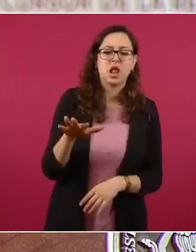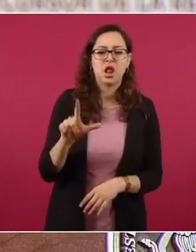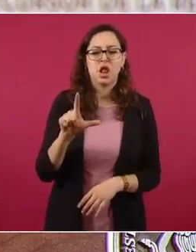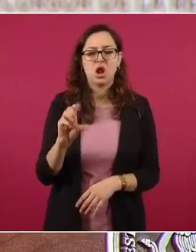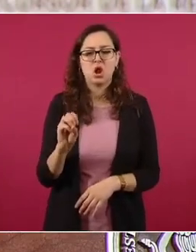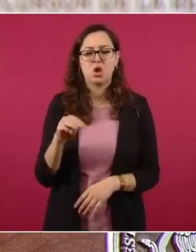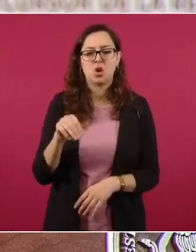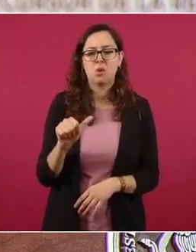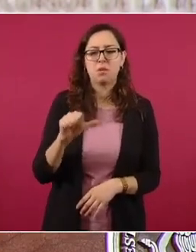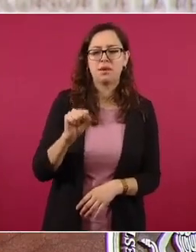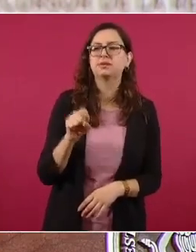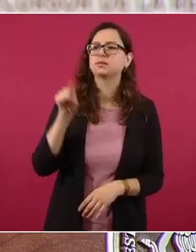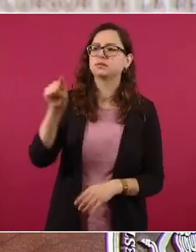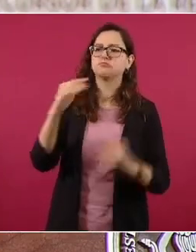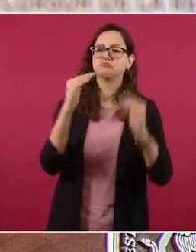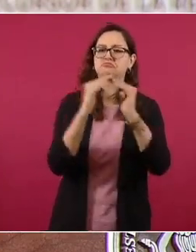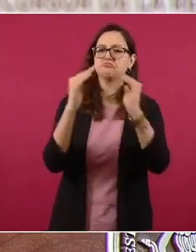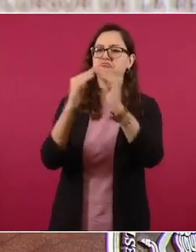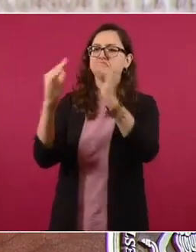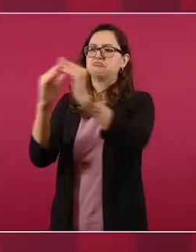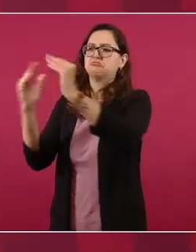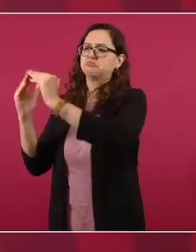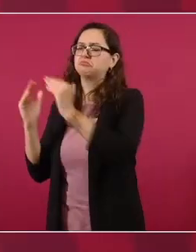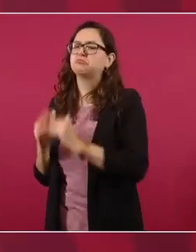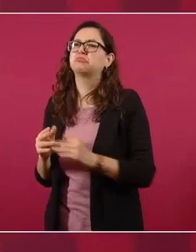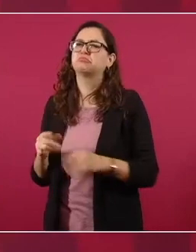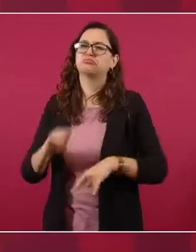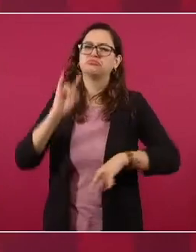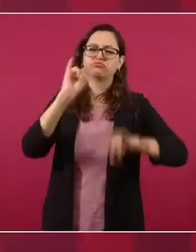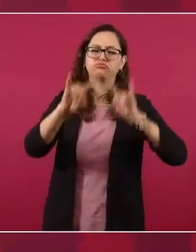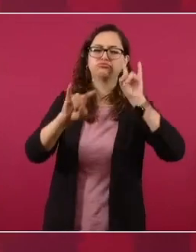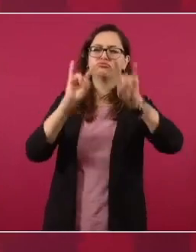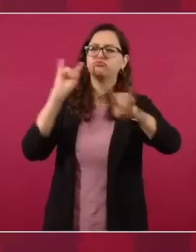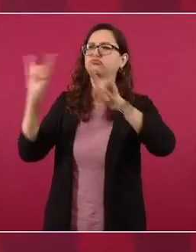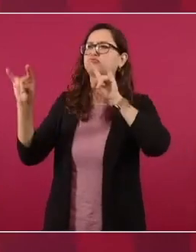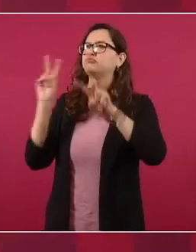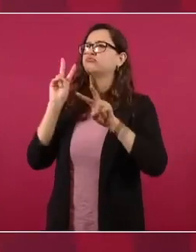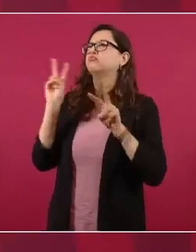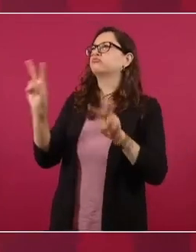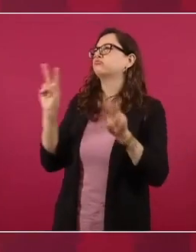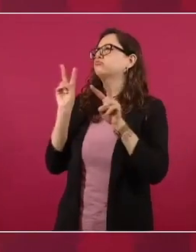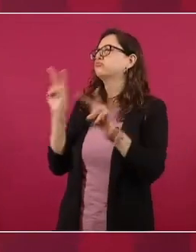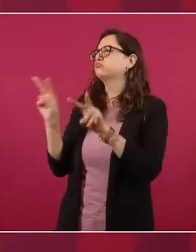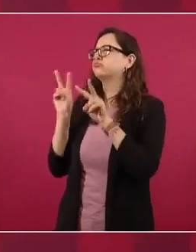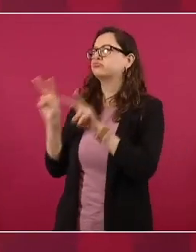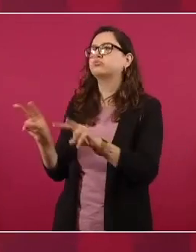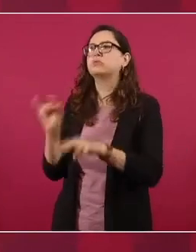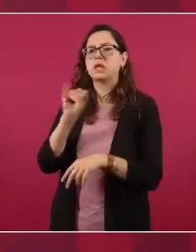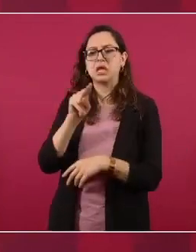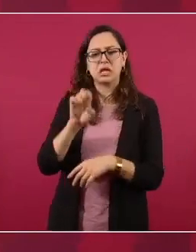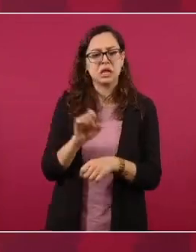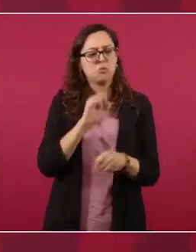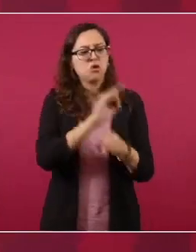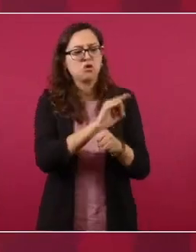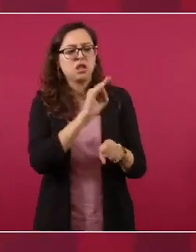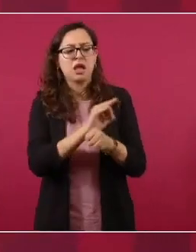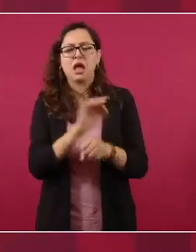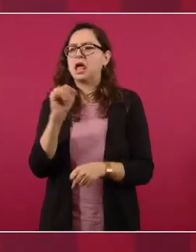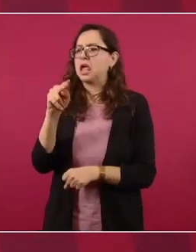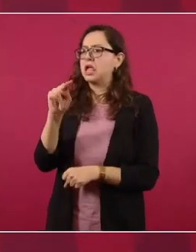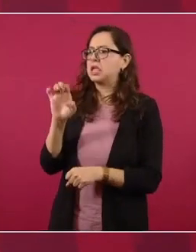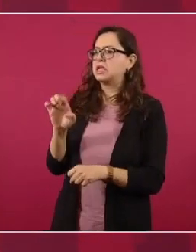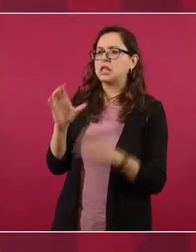INE, yo estoy a favor del INE, yo no quiero la desaparición del INE. Pues